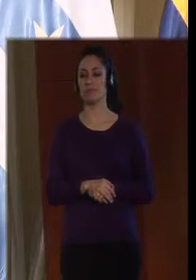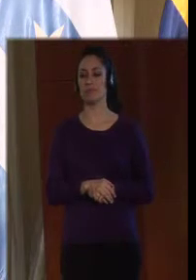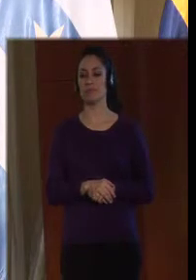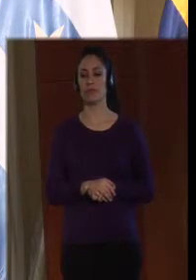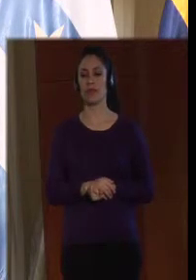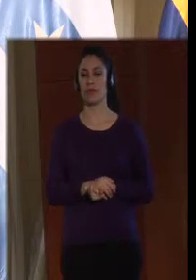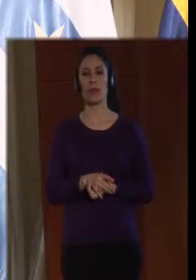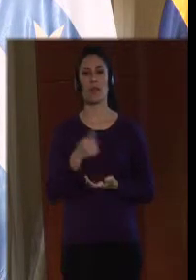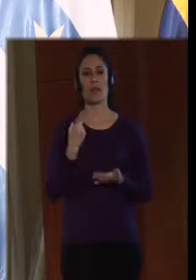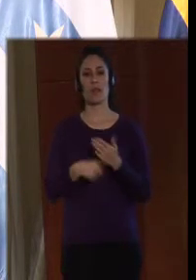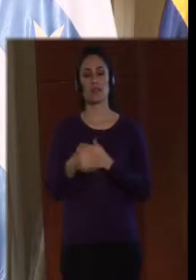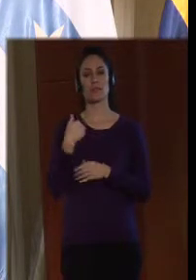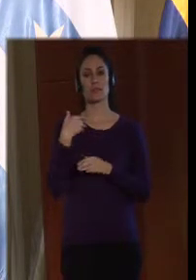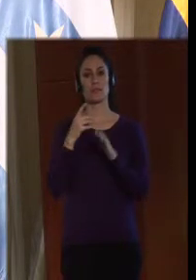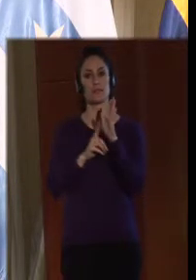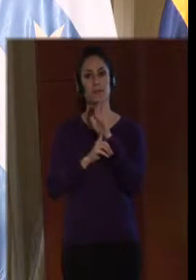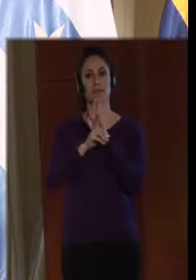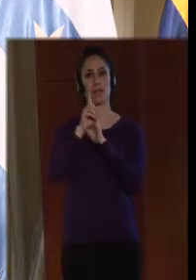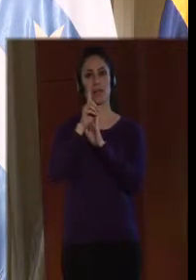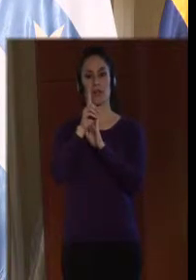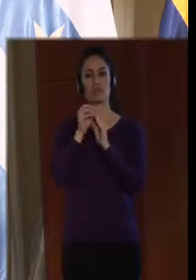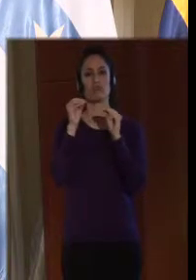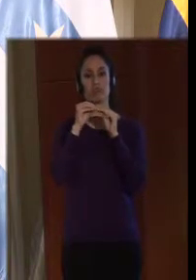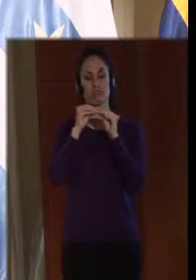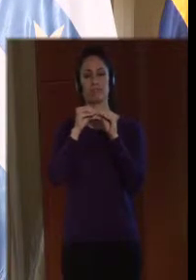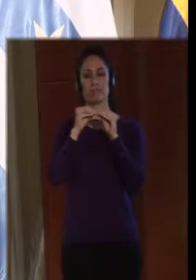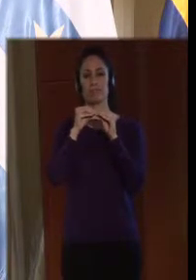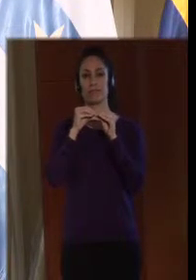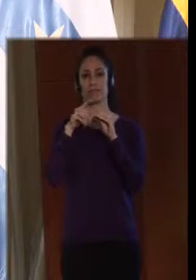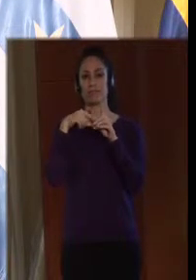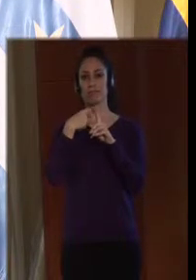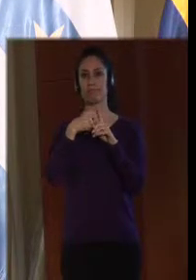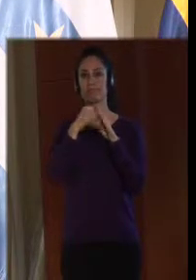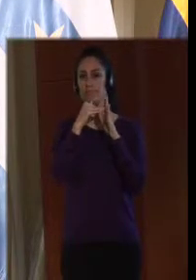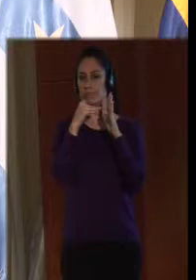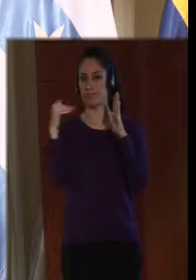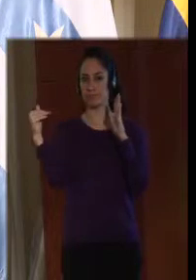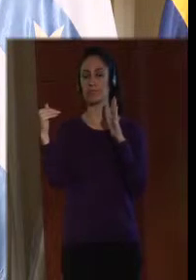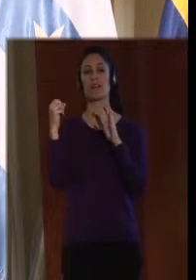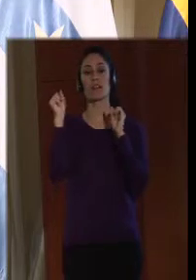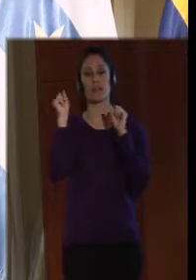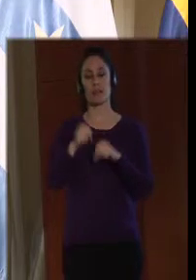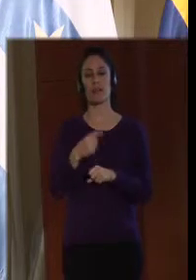climático, lo entendemos como experiencia peruana